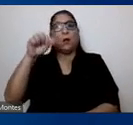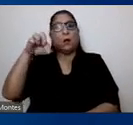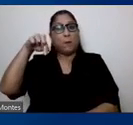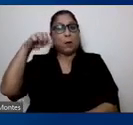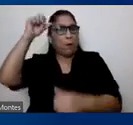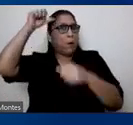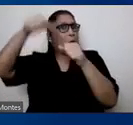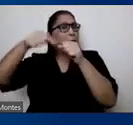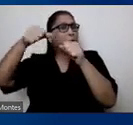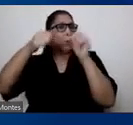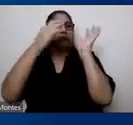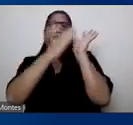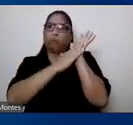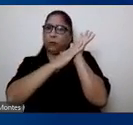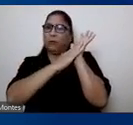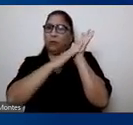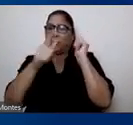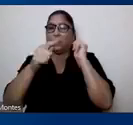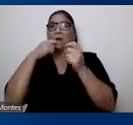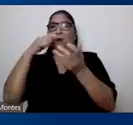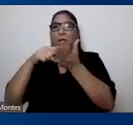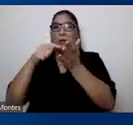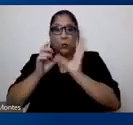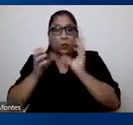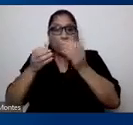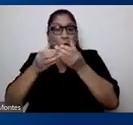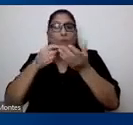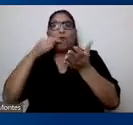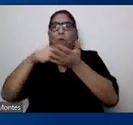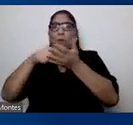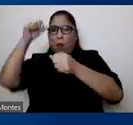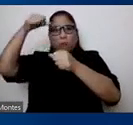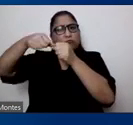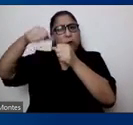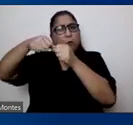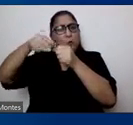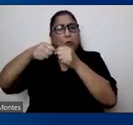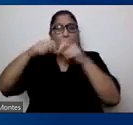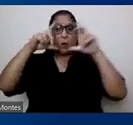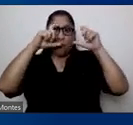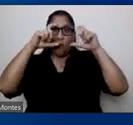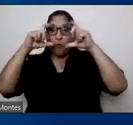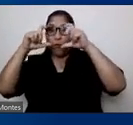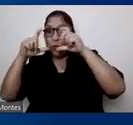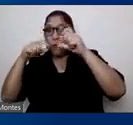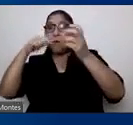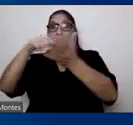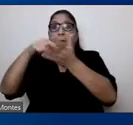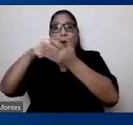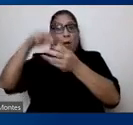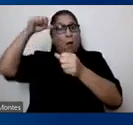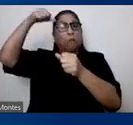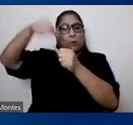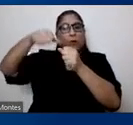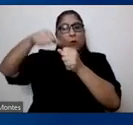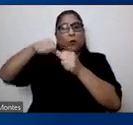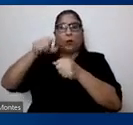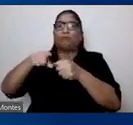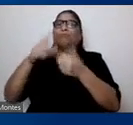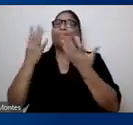de la Defensoría del Pueblo, el Centro de Información para la Memoria Colectiva y la muestra fotográfica Yuyanapa para Recordar, esperemos